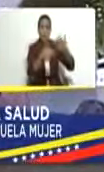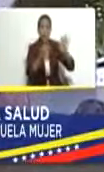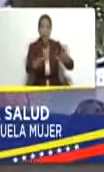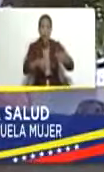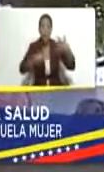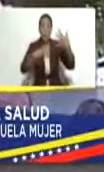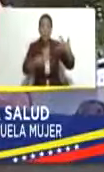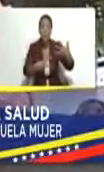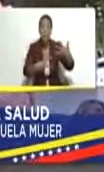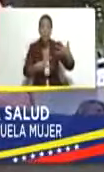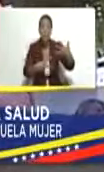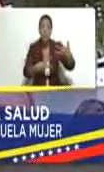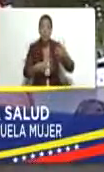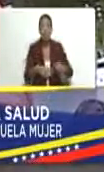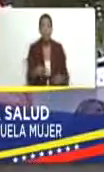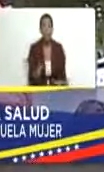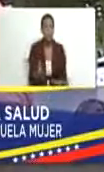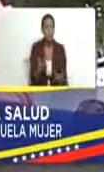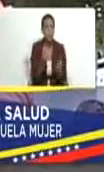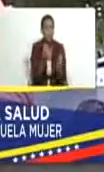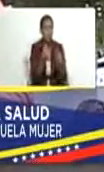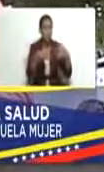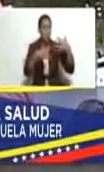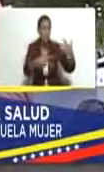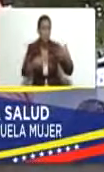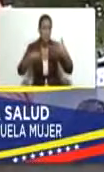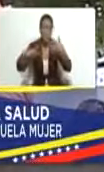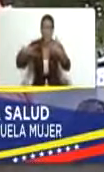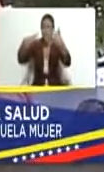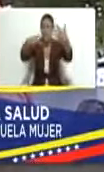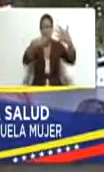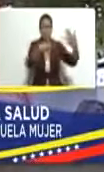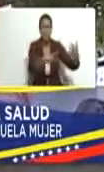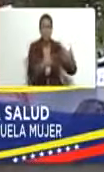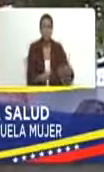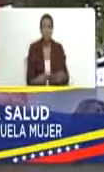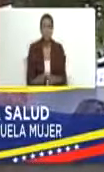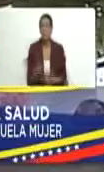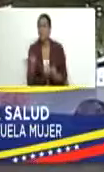siete vértices, ese número suena, ¿vale? Ah, el